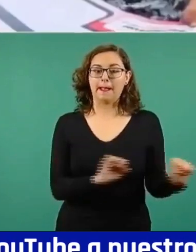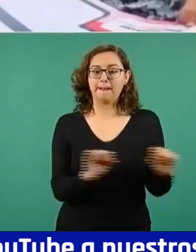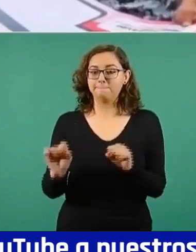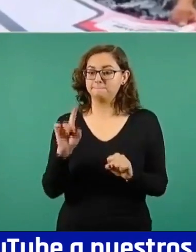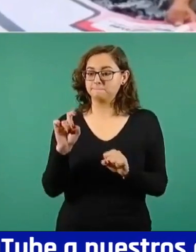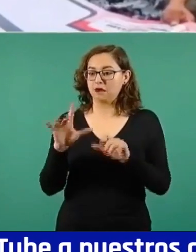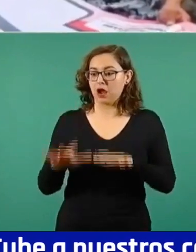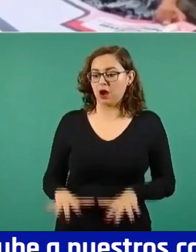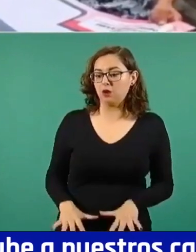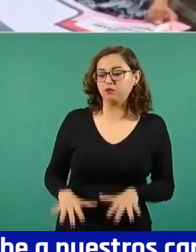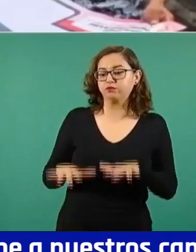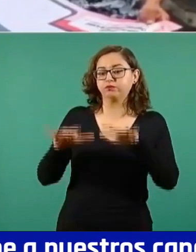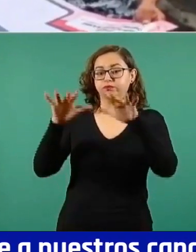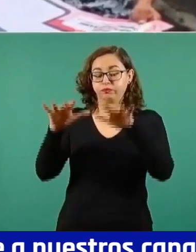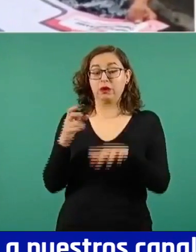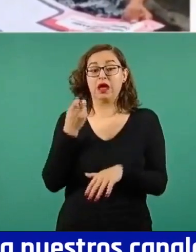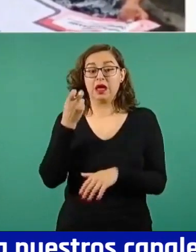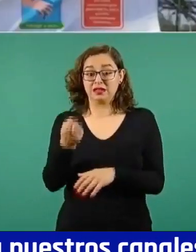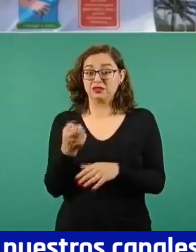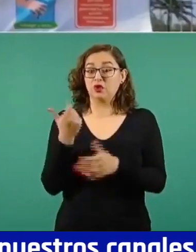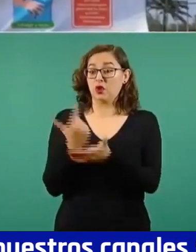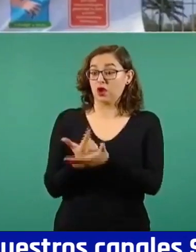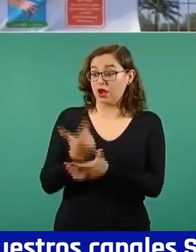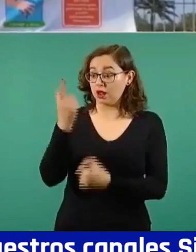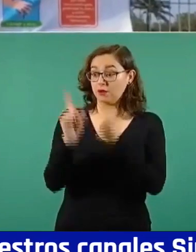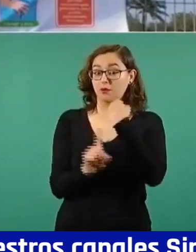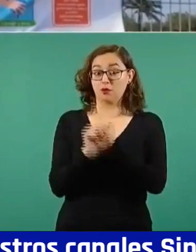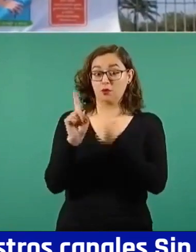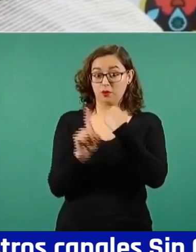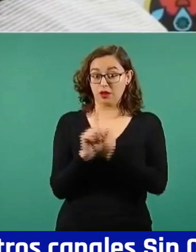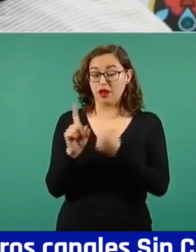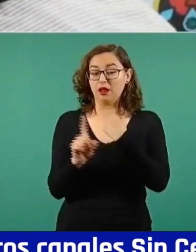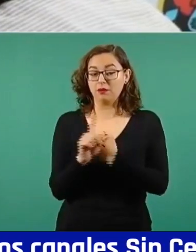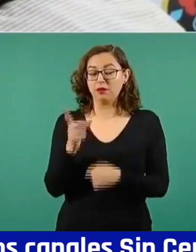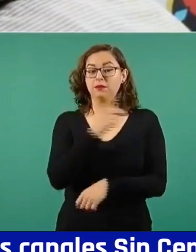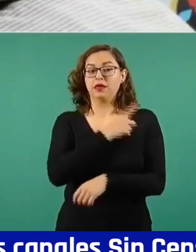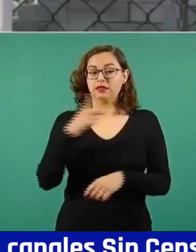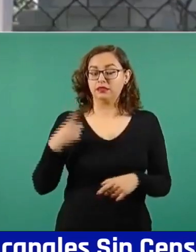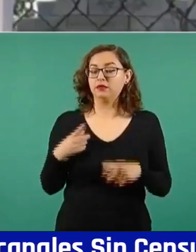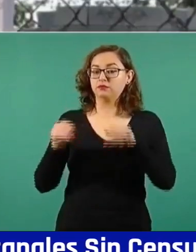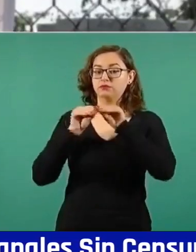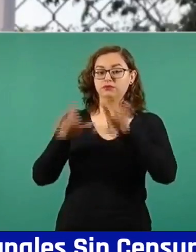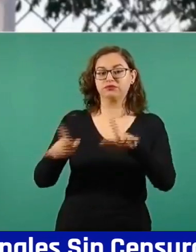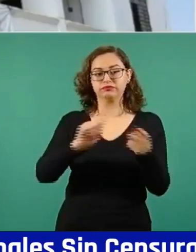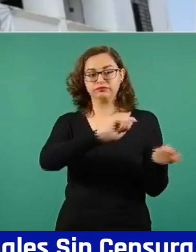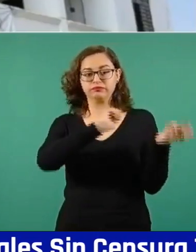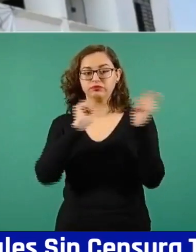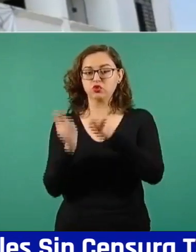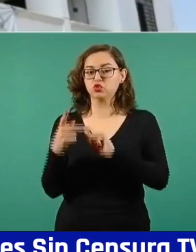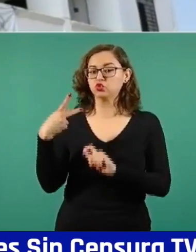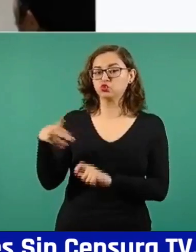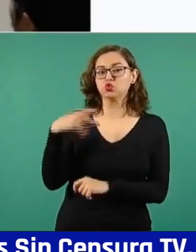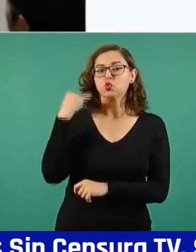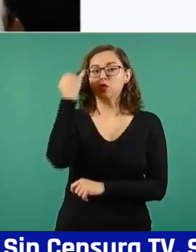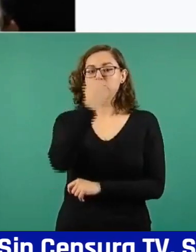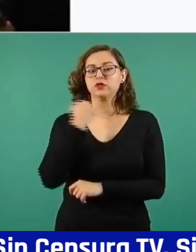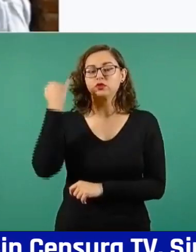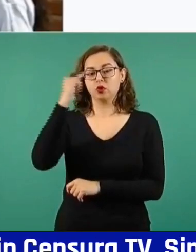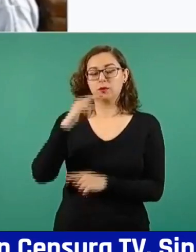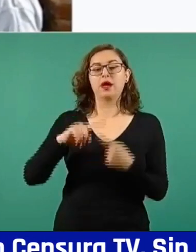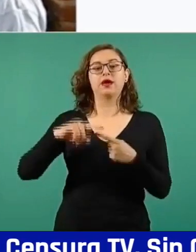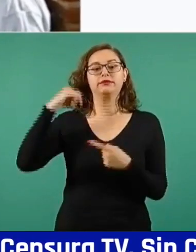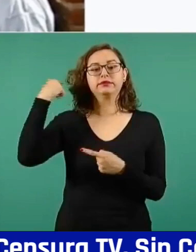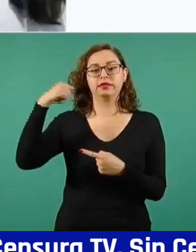de protección para la reducción del riesgo de contagio con la traducción de materiales a lengua local en las comunidades de los estados de